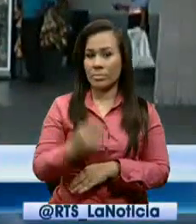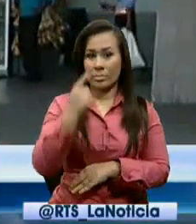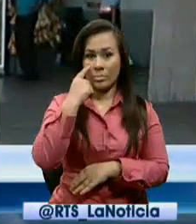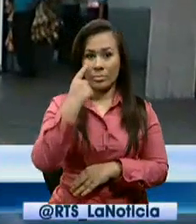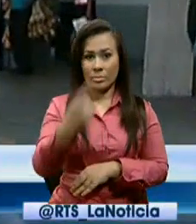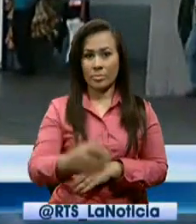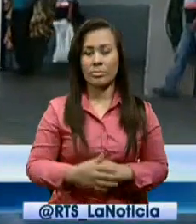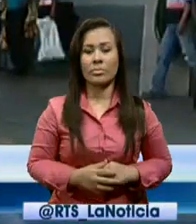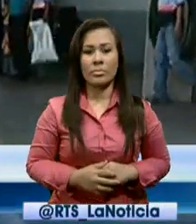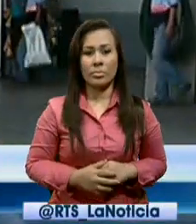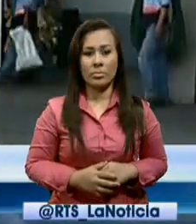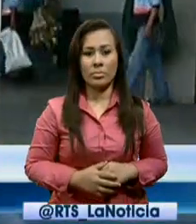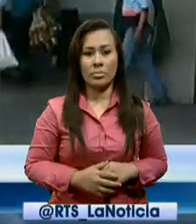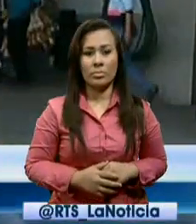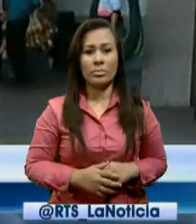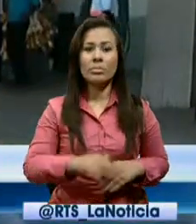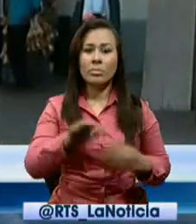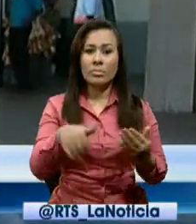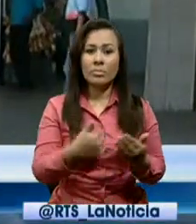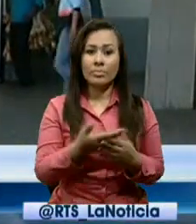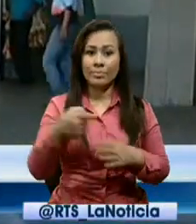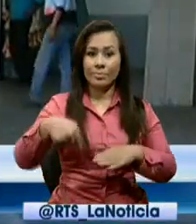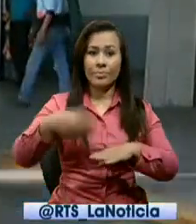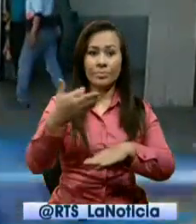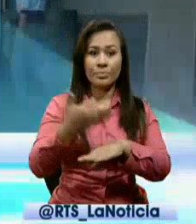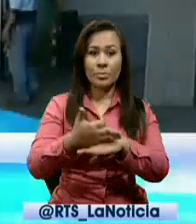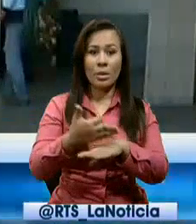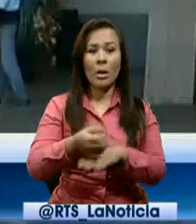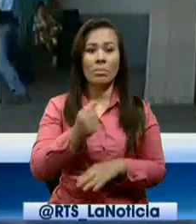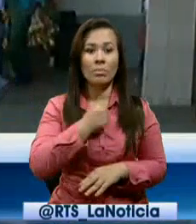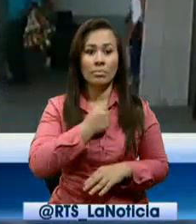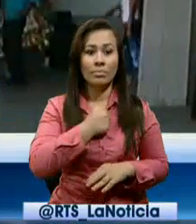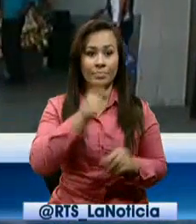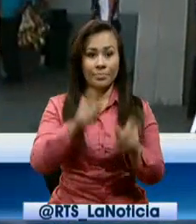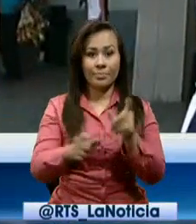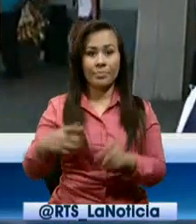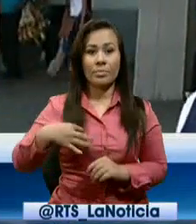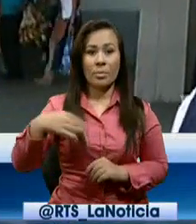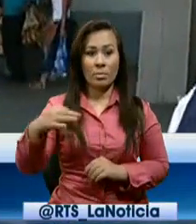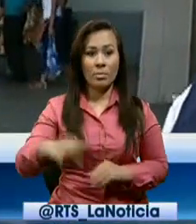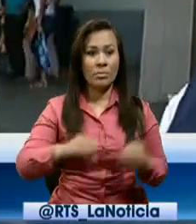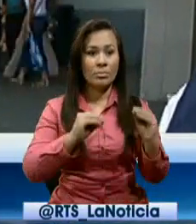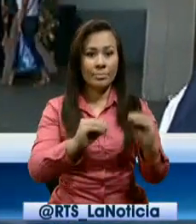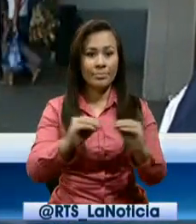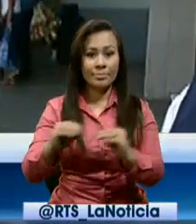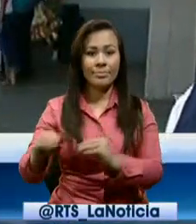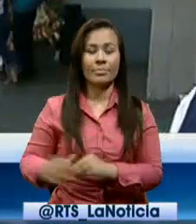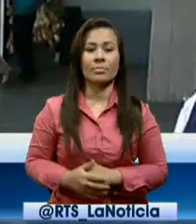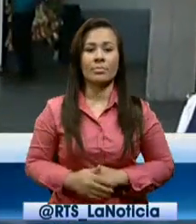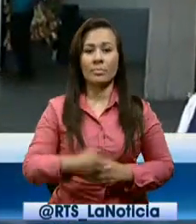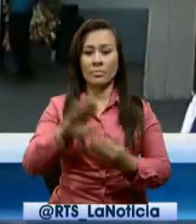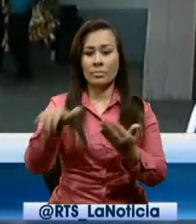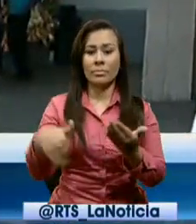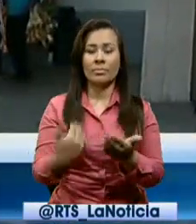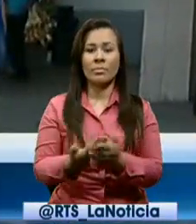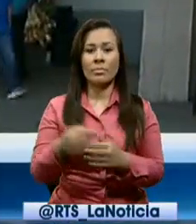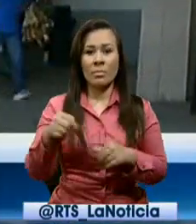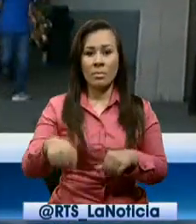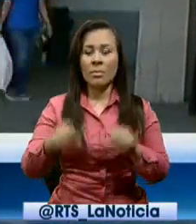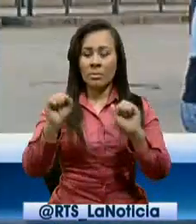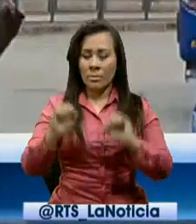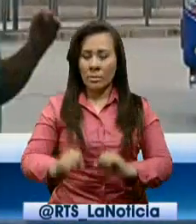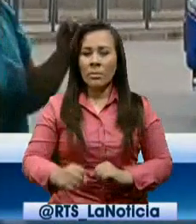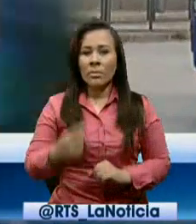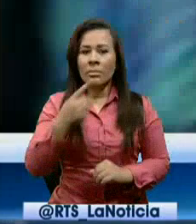los recursos con los que cuenta la Fundación Terminal Terrestre de Guayaquil, sus propias brigadas. Y hemos realizado con éxito la